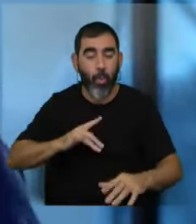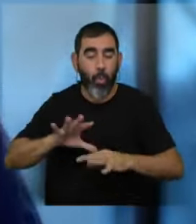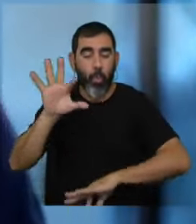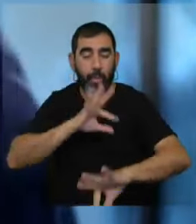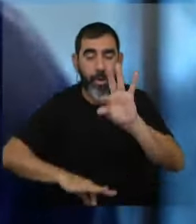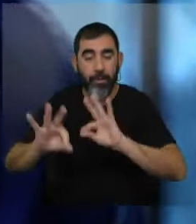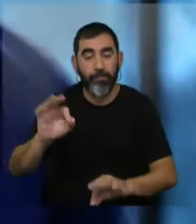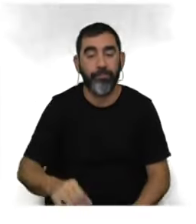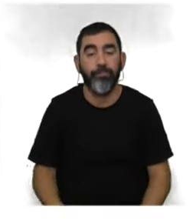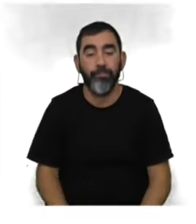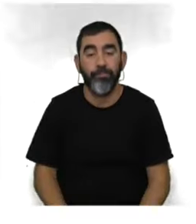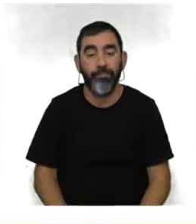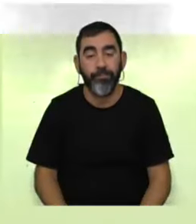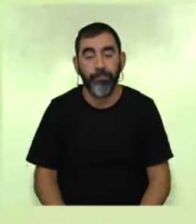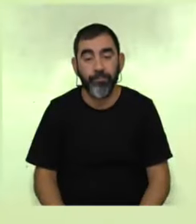selección